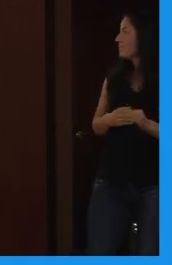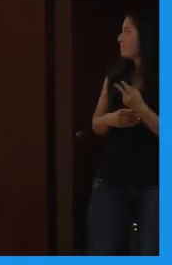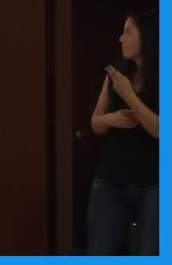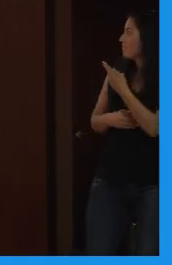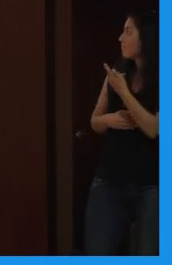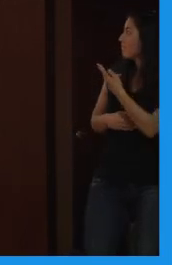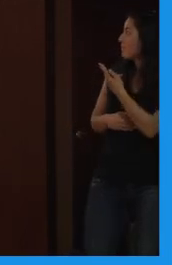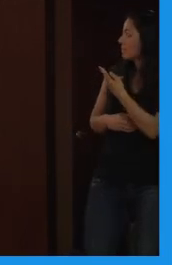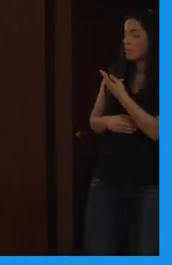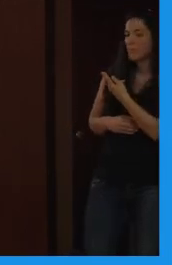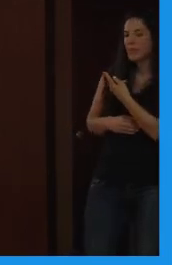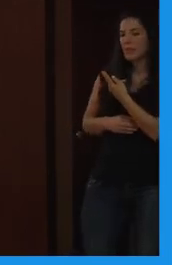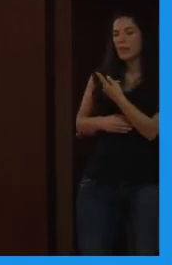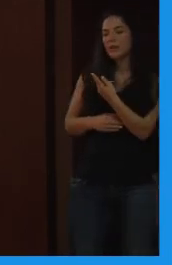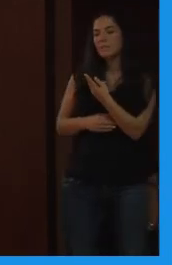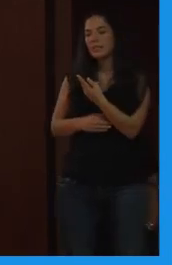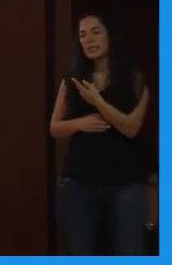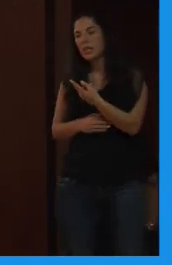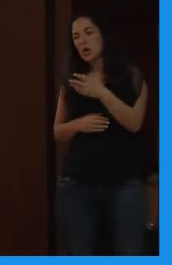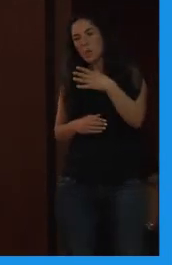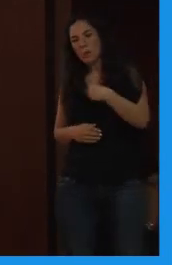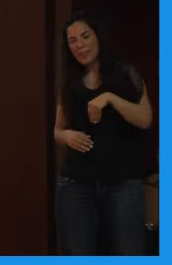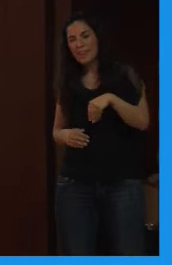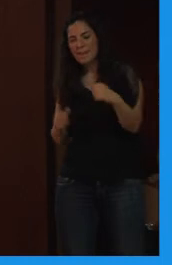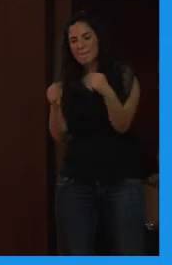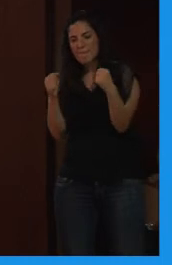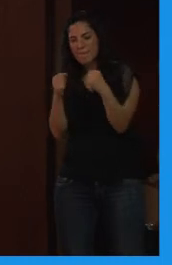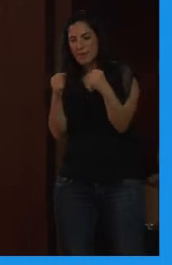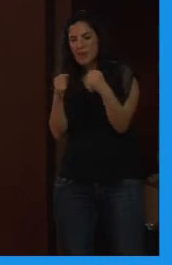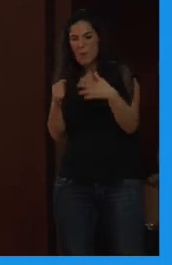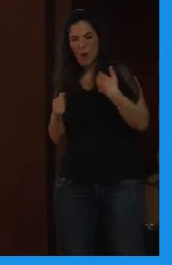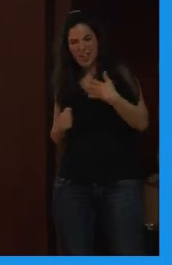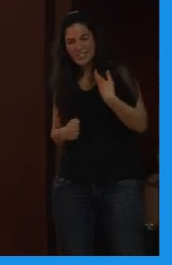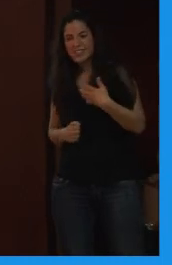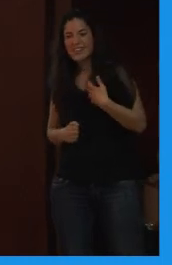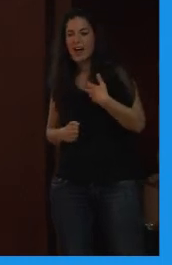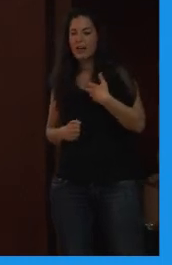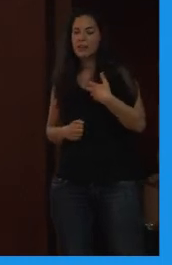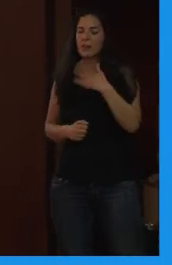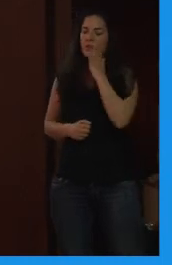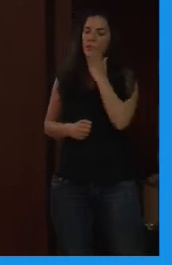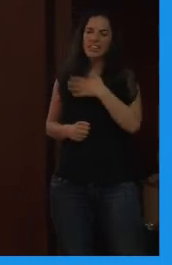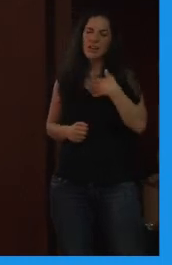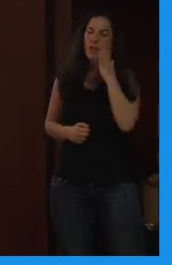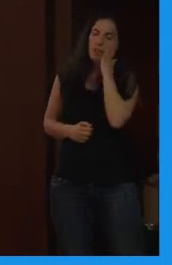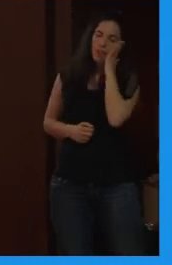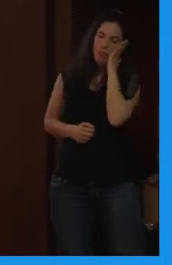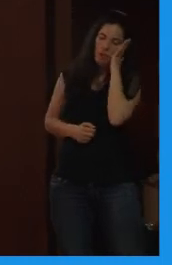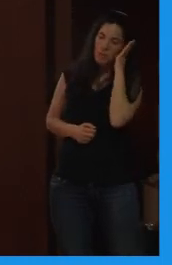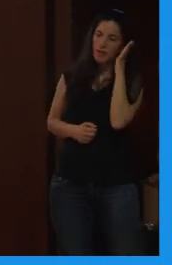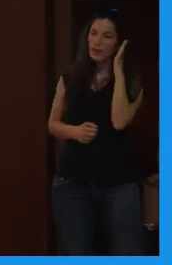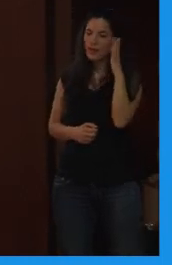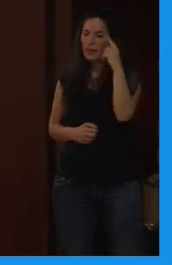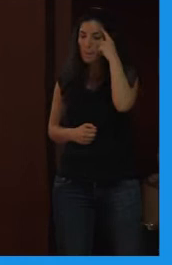comienzo insidioso, pueden tener intolerancia al frío, cansancio, somnolencia, torpeza mental. Os veo